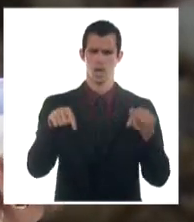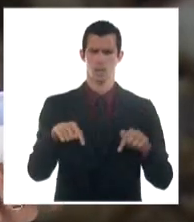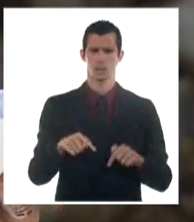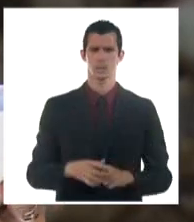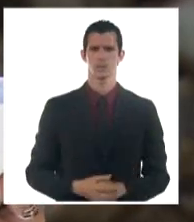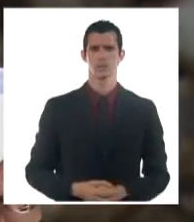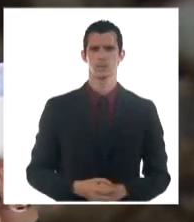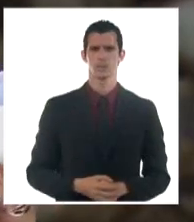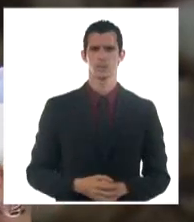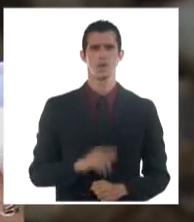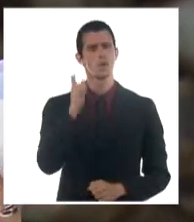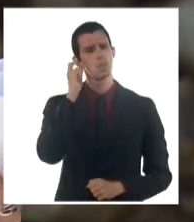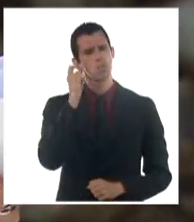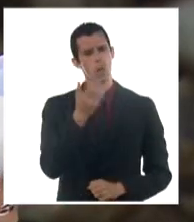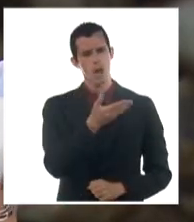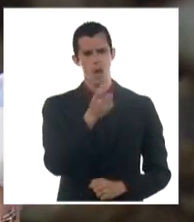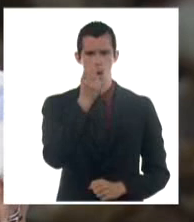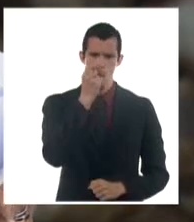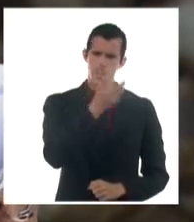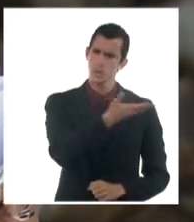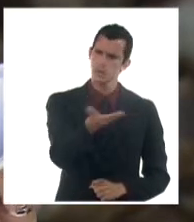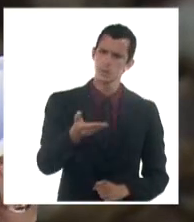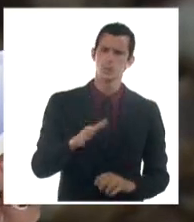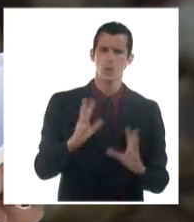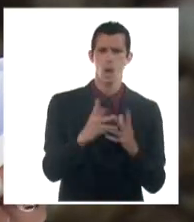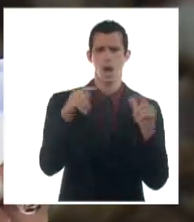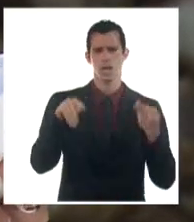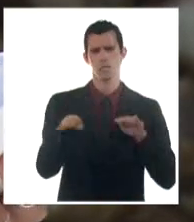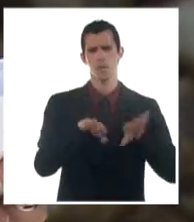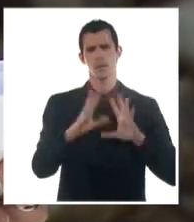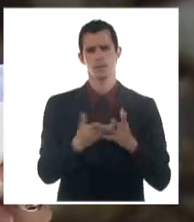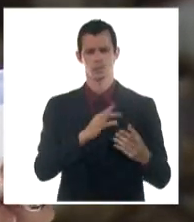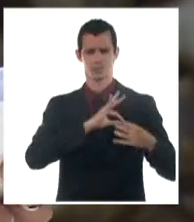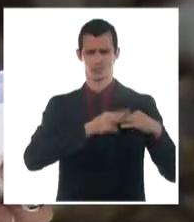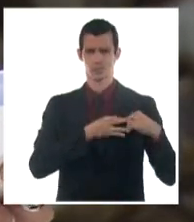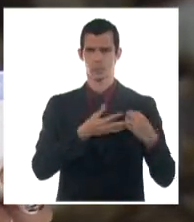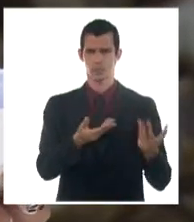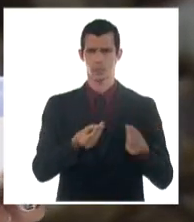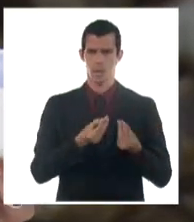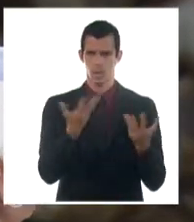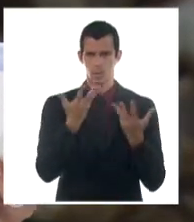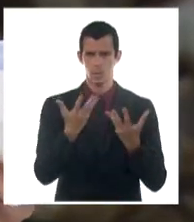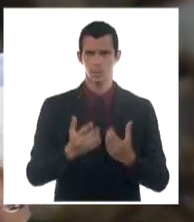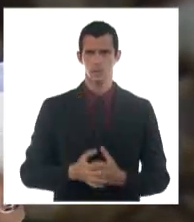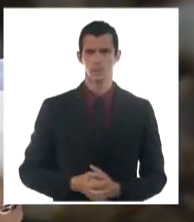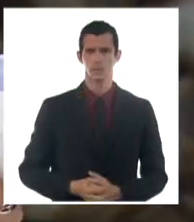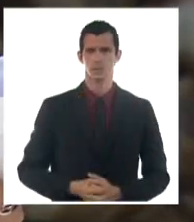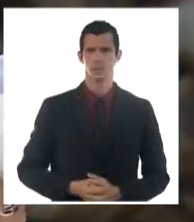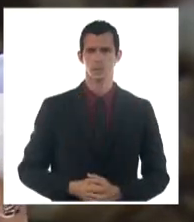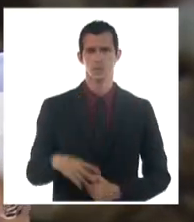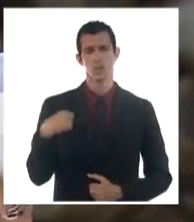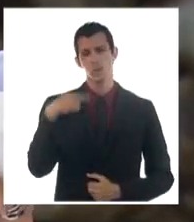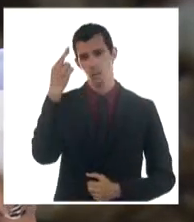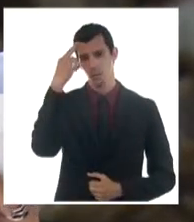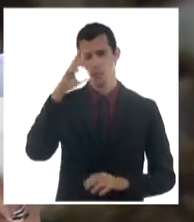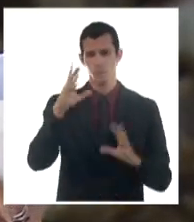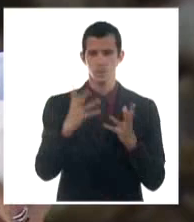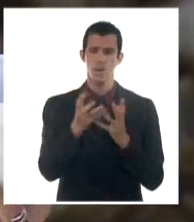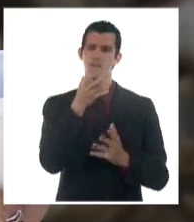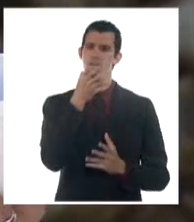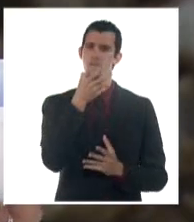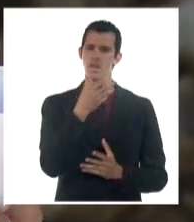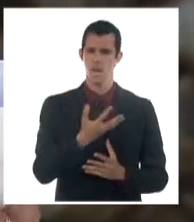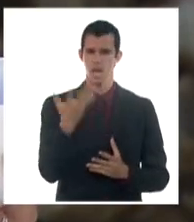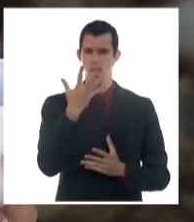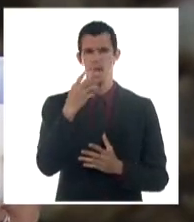serán condecorados, el líder histórico de la Revolución Cubana, Fidel Castro Ruz, en el acto de reconocimiento a los primeros